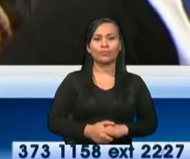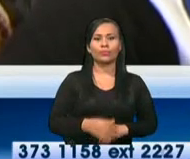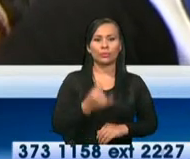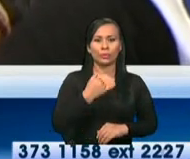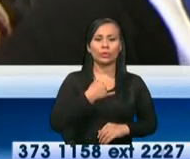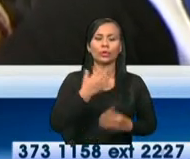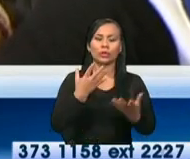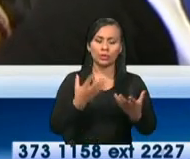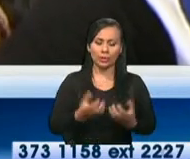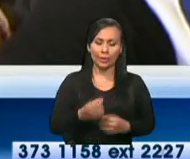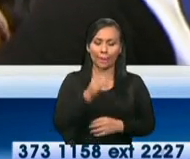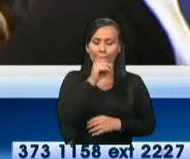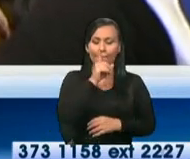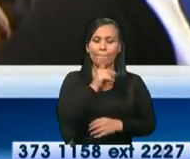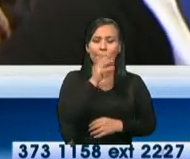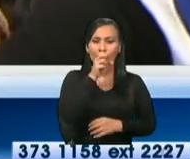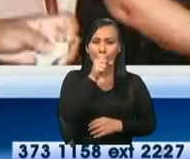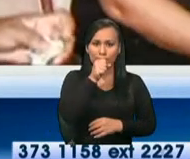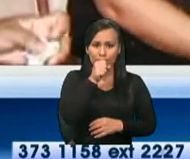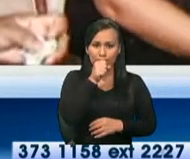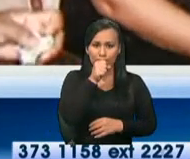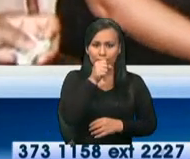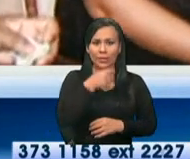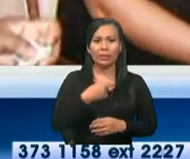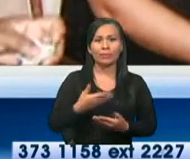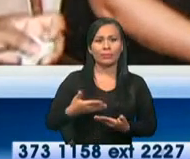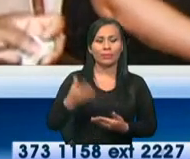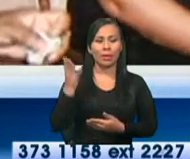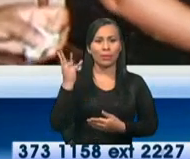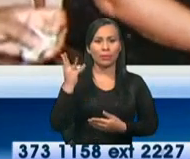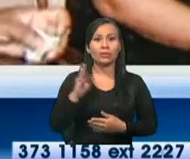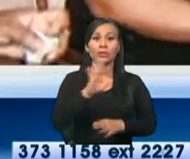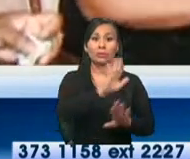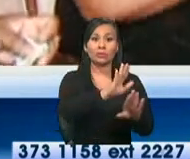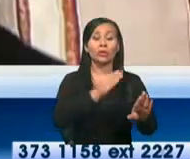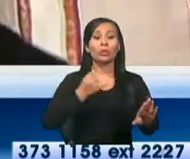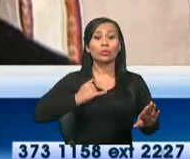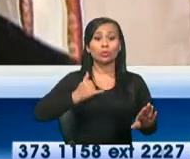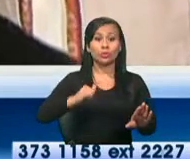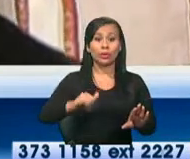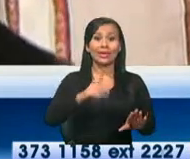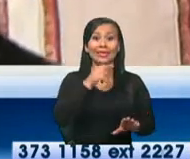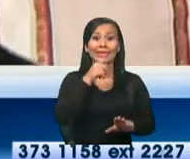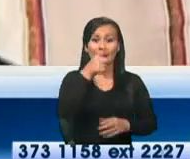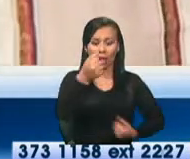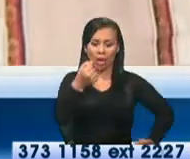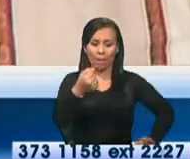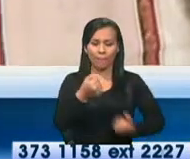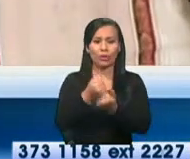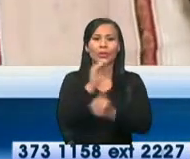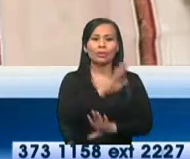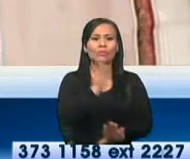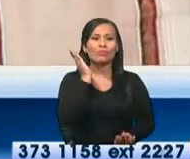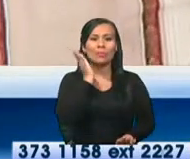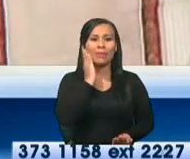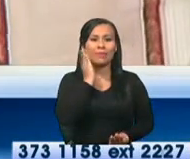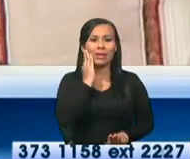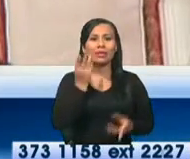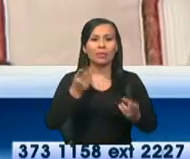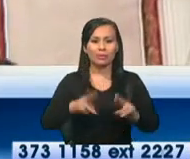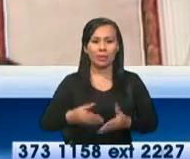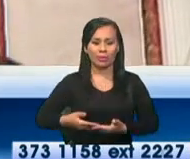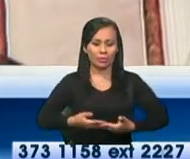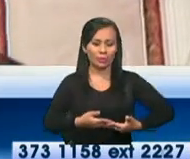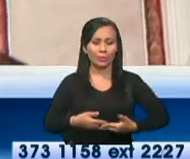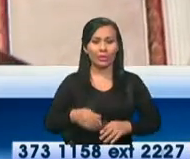la muerte de mi mujer. Mientras tanto, su progenitora se ha convertido en un apoyo importante. Ella recuerda con mucha